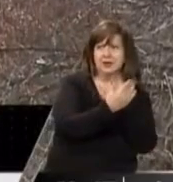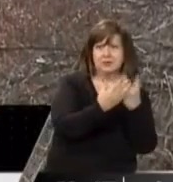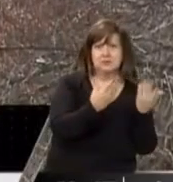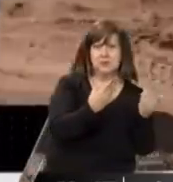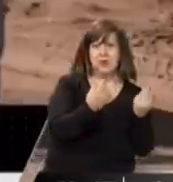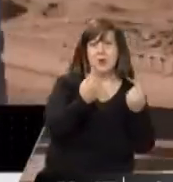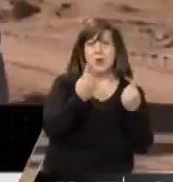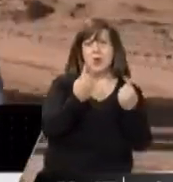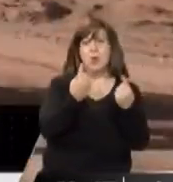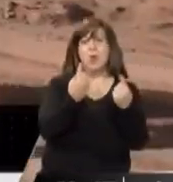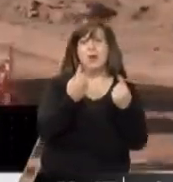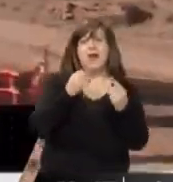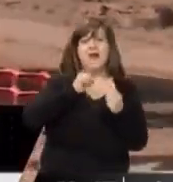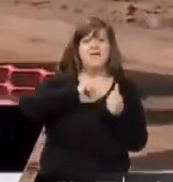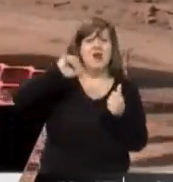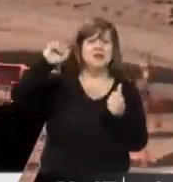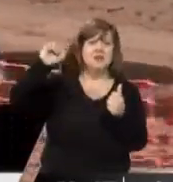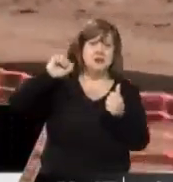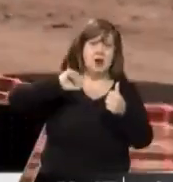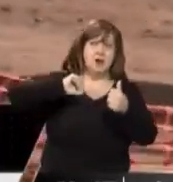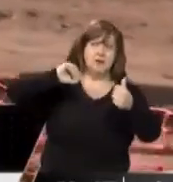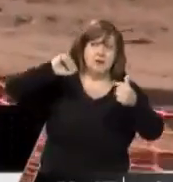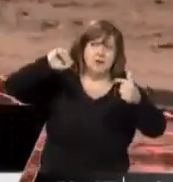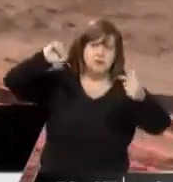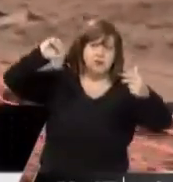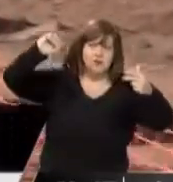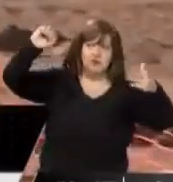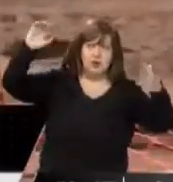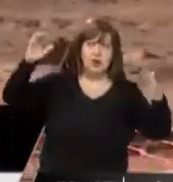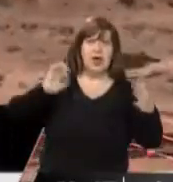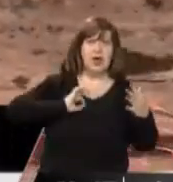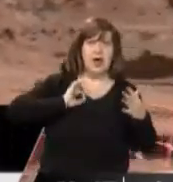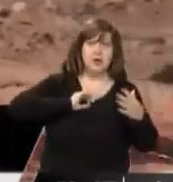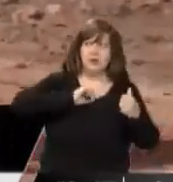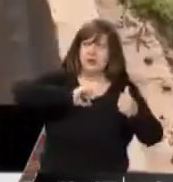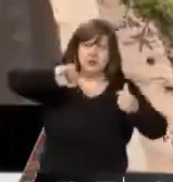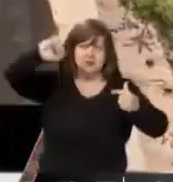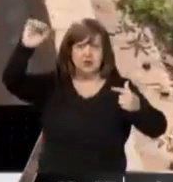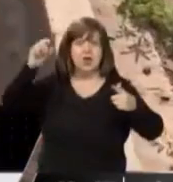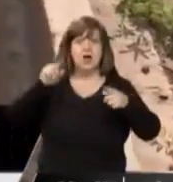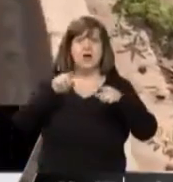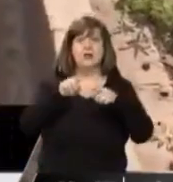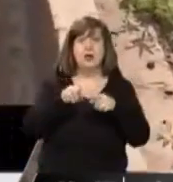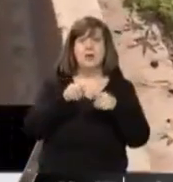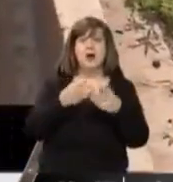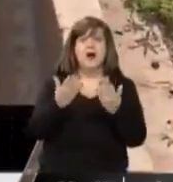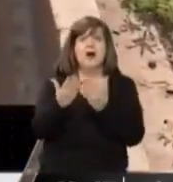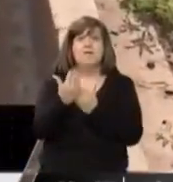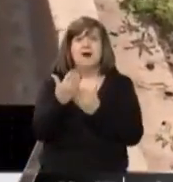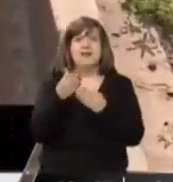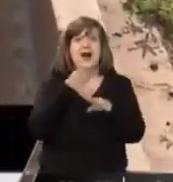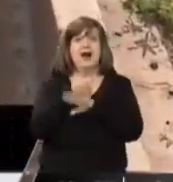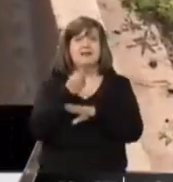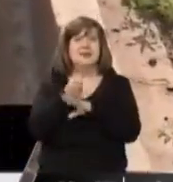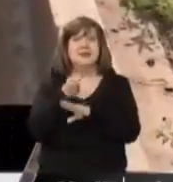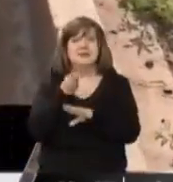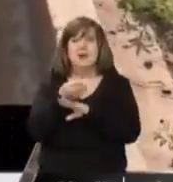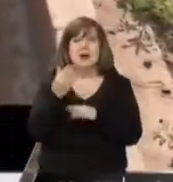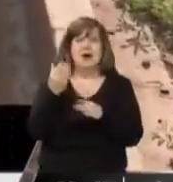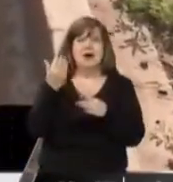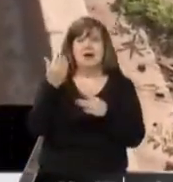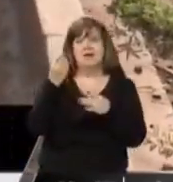uno es la inflación desbocada de los últimos años y el otro generado por esta la falta de acceso a los créditos